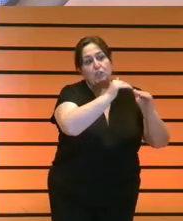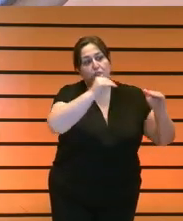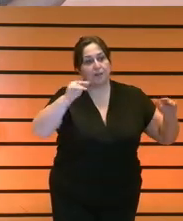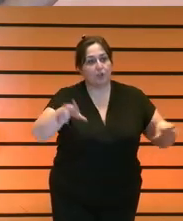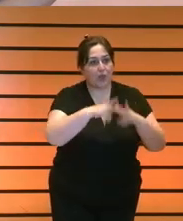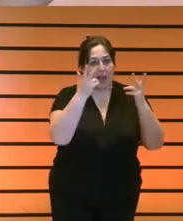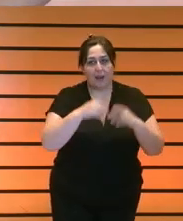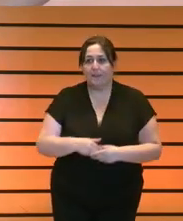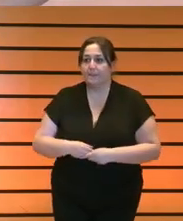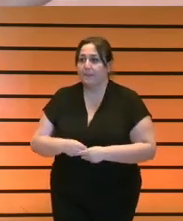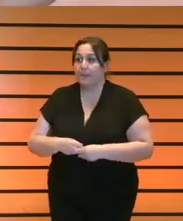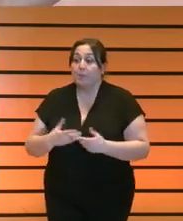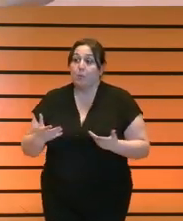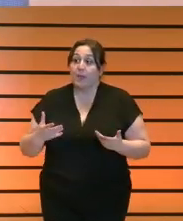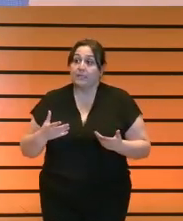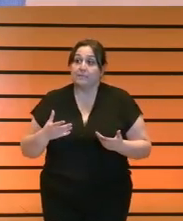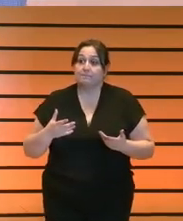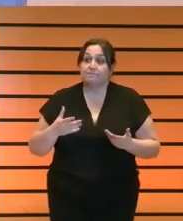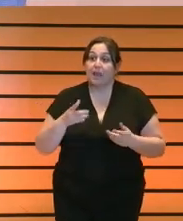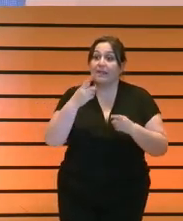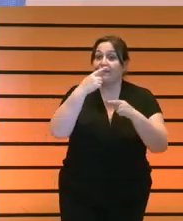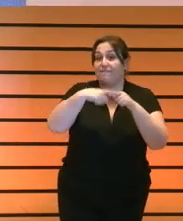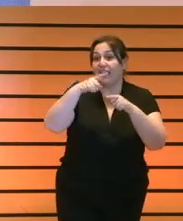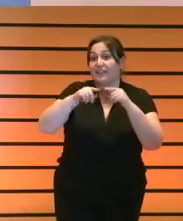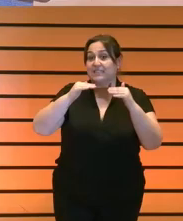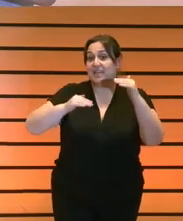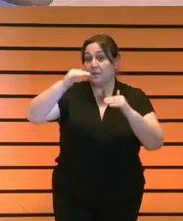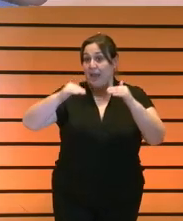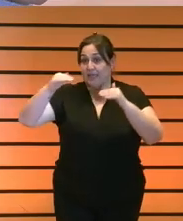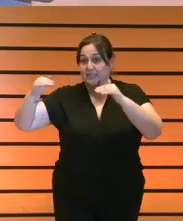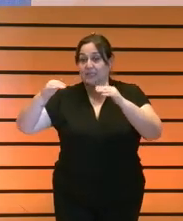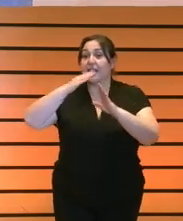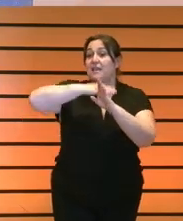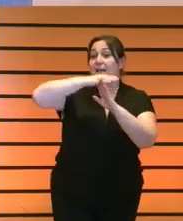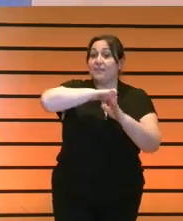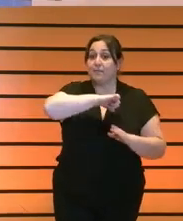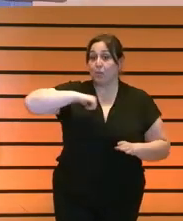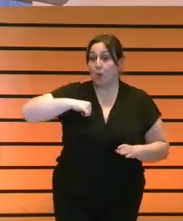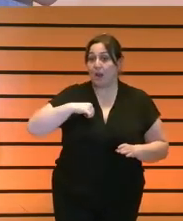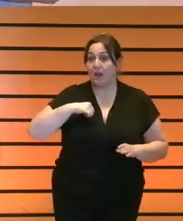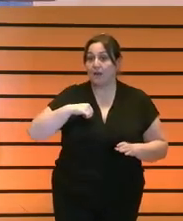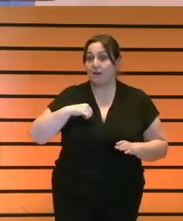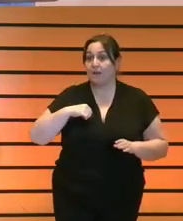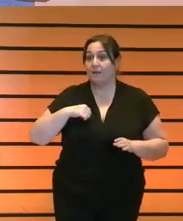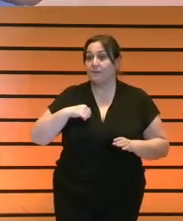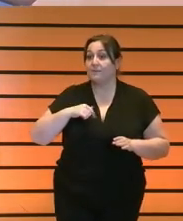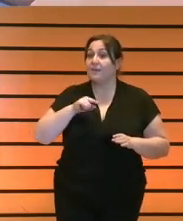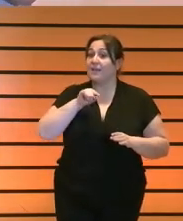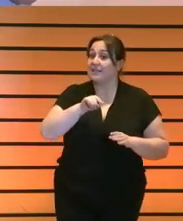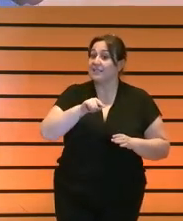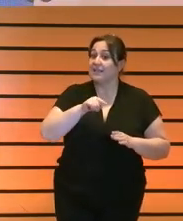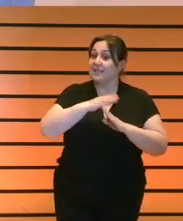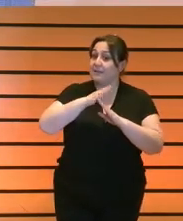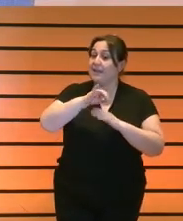social? Pues hay como varios niveles. Ese nivel individual, el colectivo ya lo hemos tratado, y ese